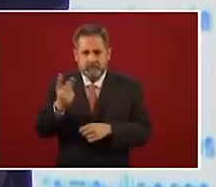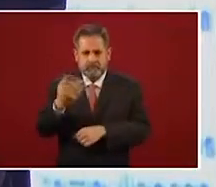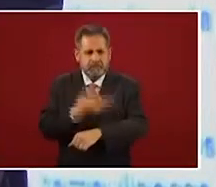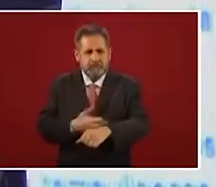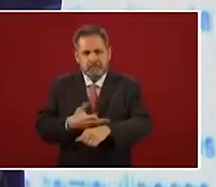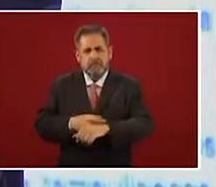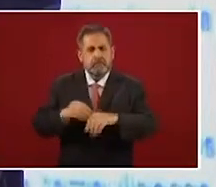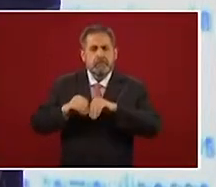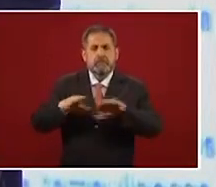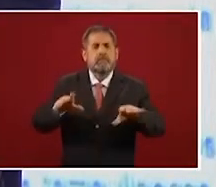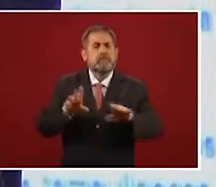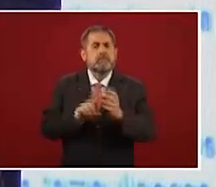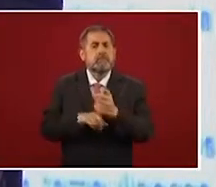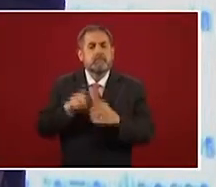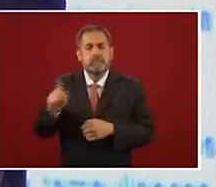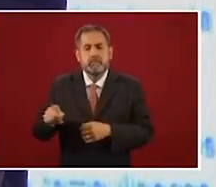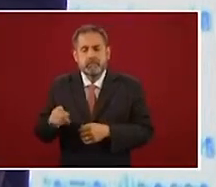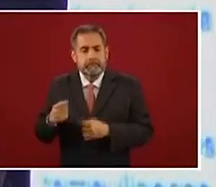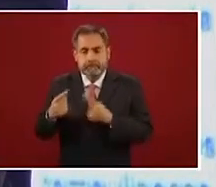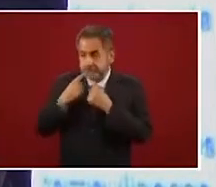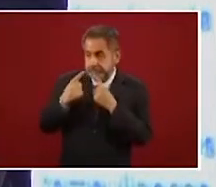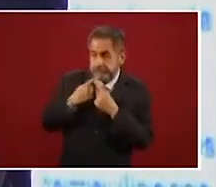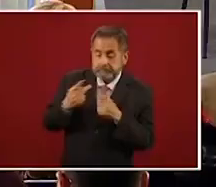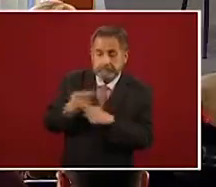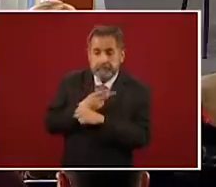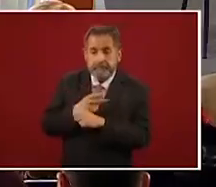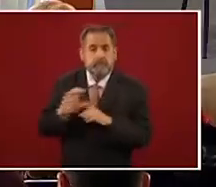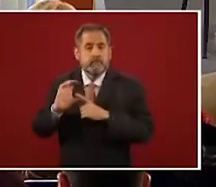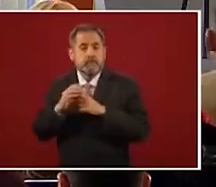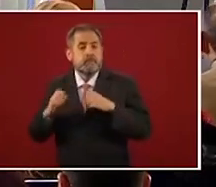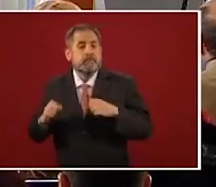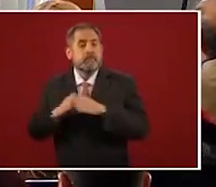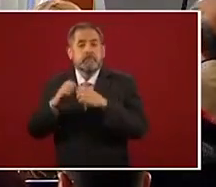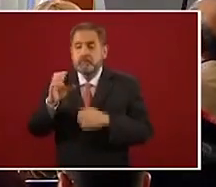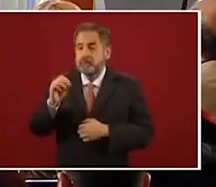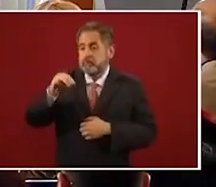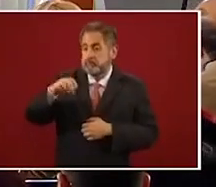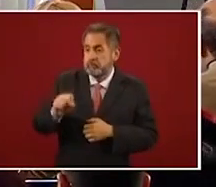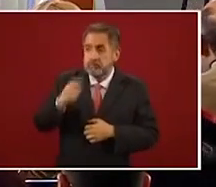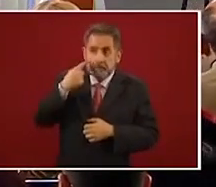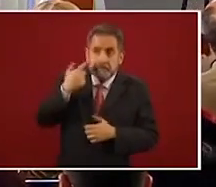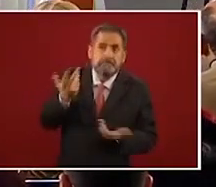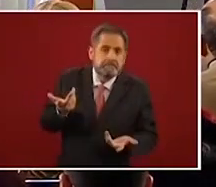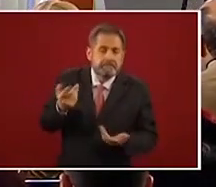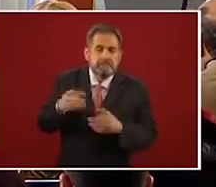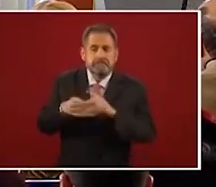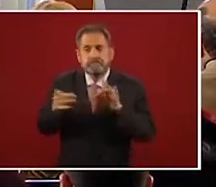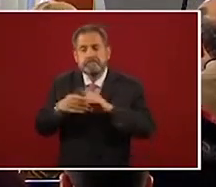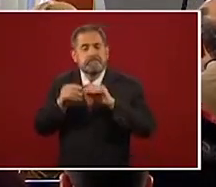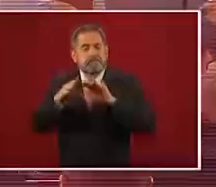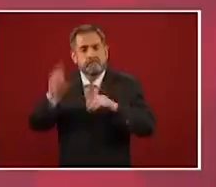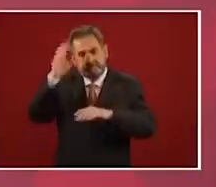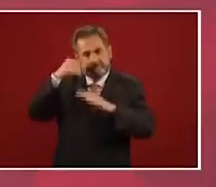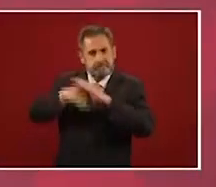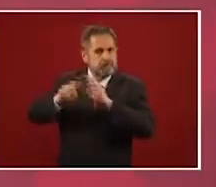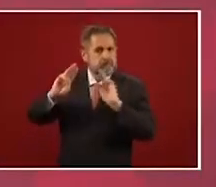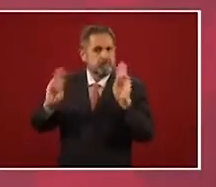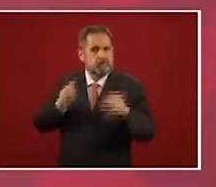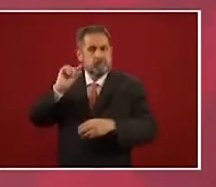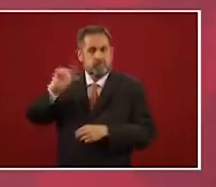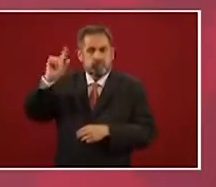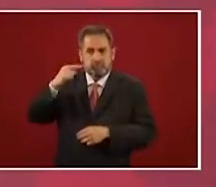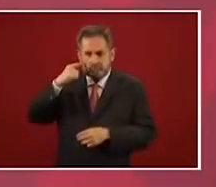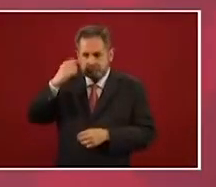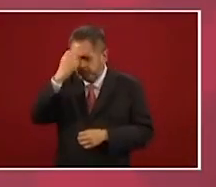la tarde de las deliberaciones del Comité de Emergencias de la Organización Mundial de la Salud, donde los científicos mundiales